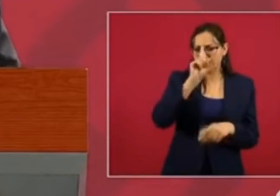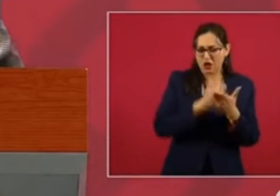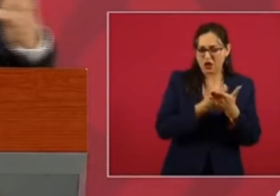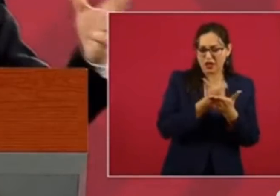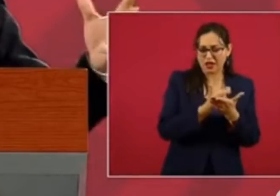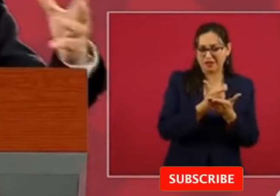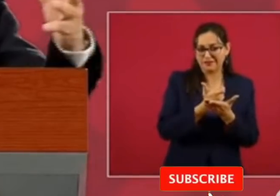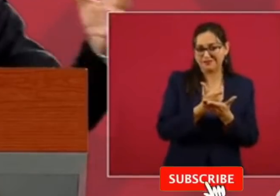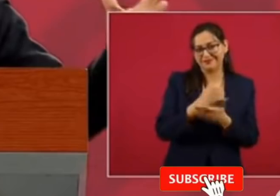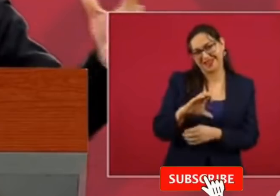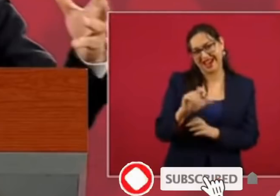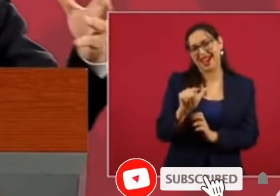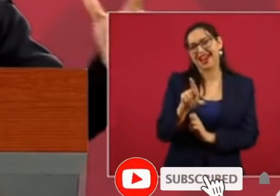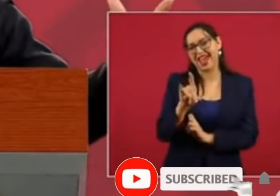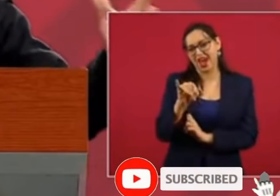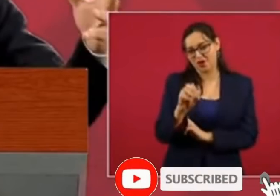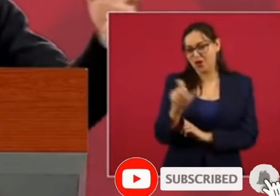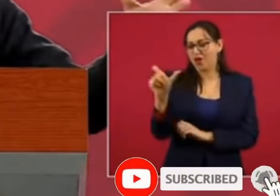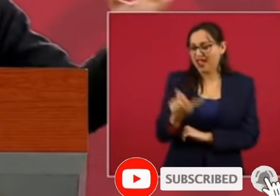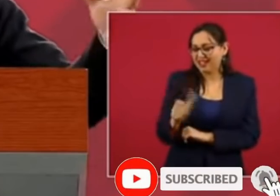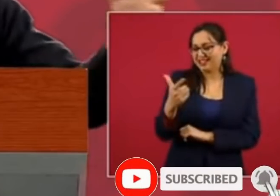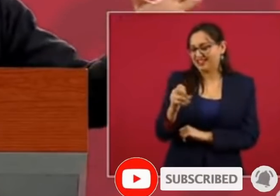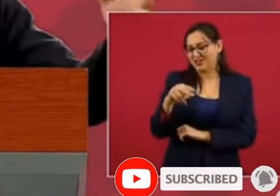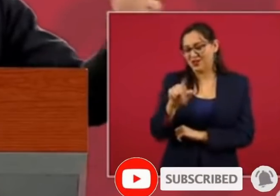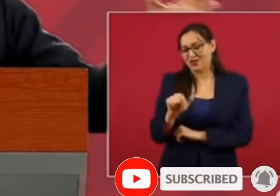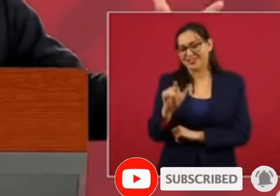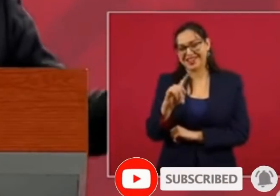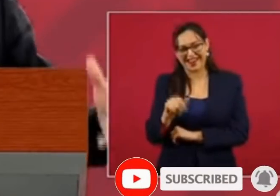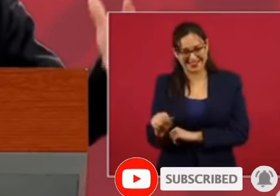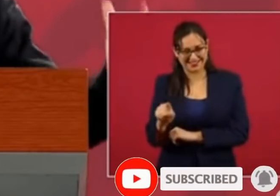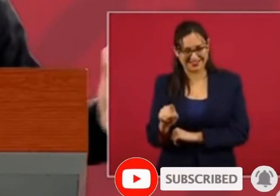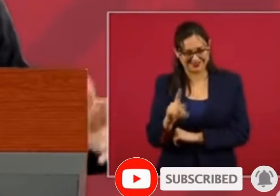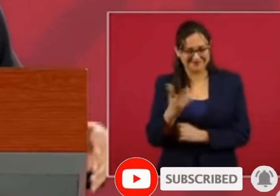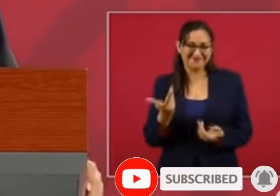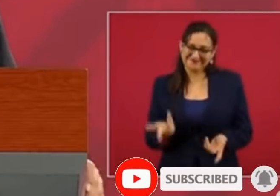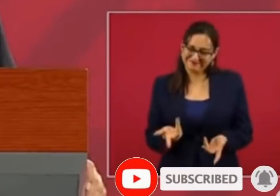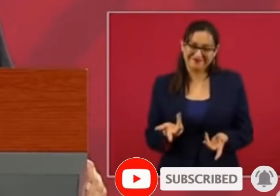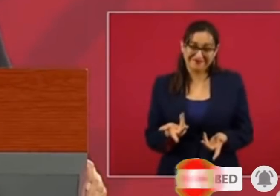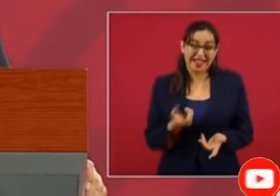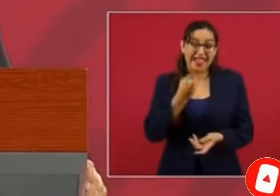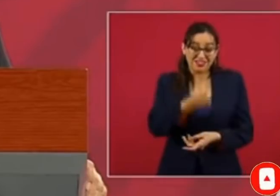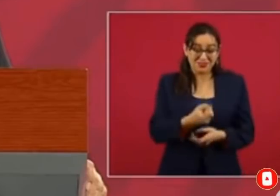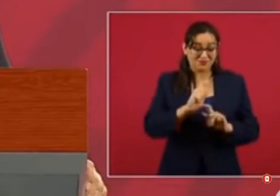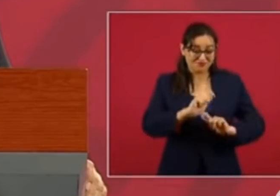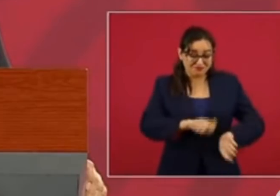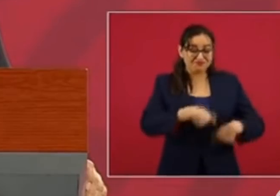Cuando empieza la piñata, cuando empiezan a entregar estas concesiones a particulares,